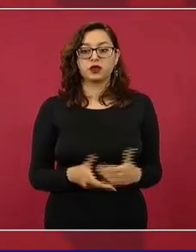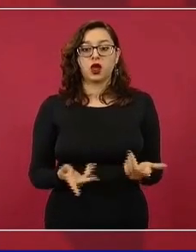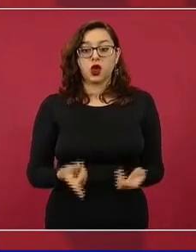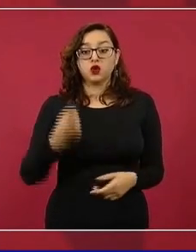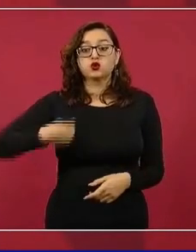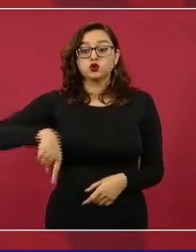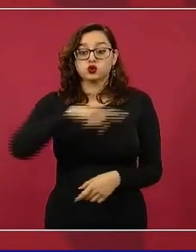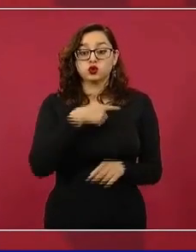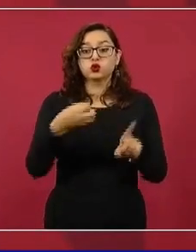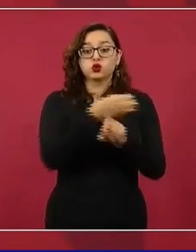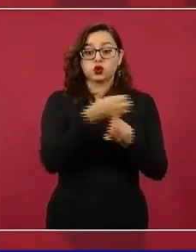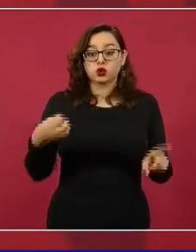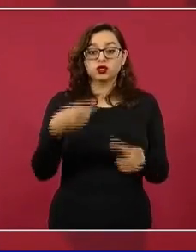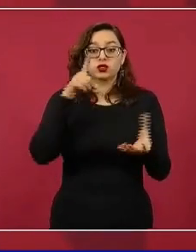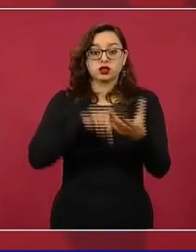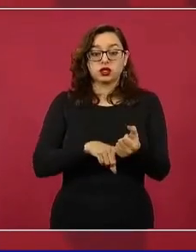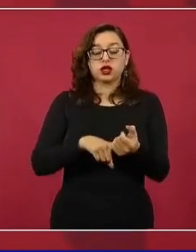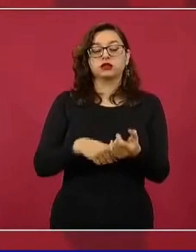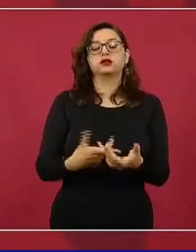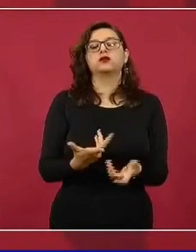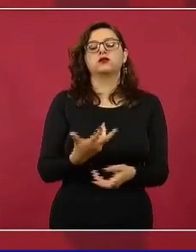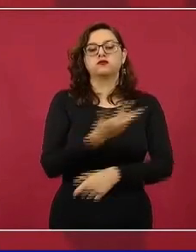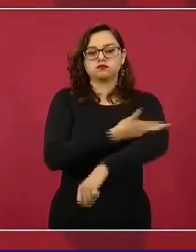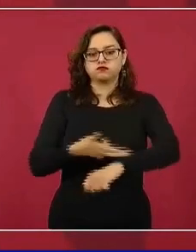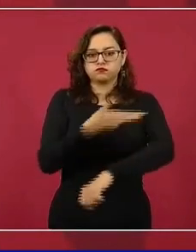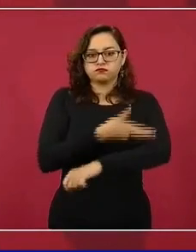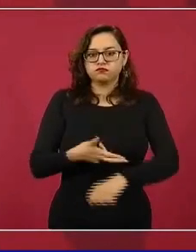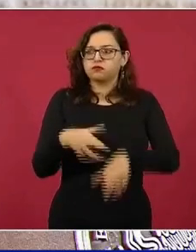organización será premisa fundamental.